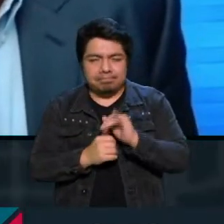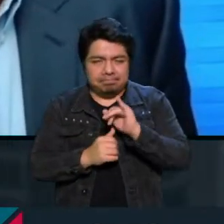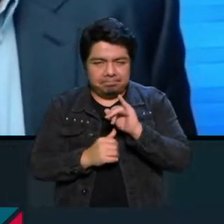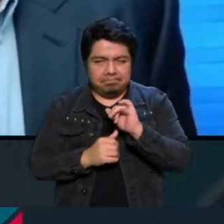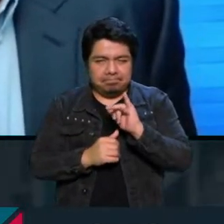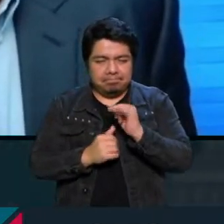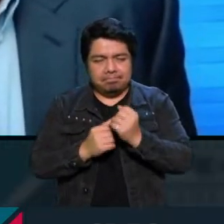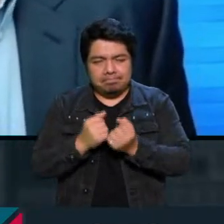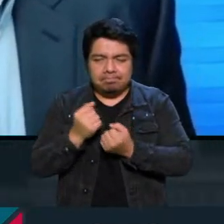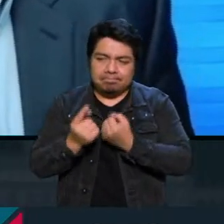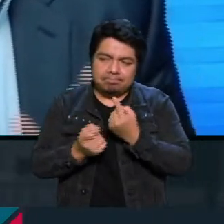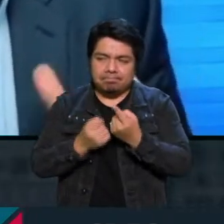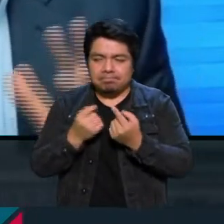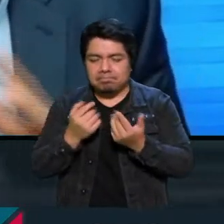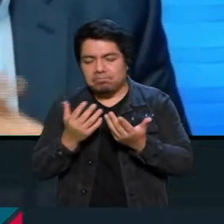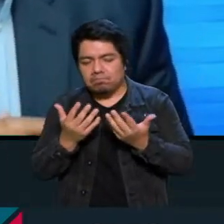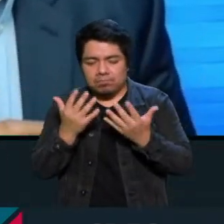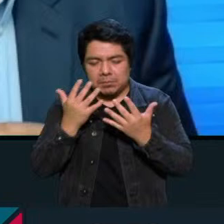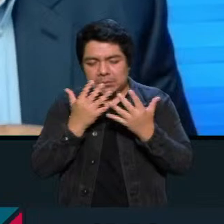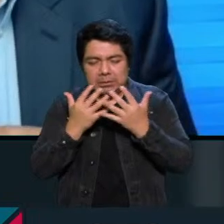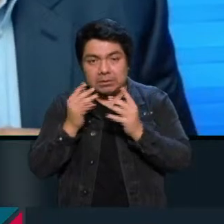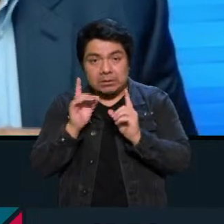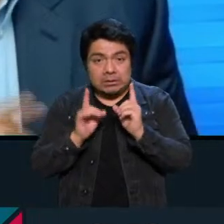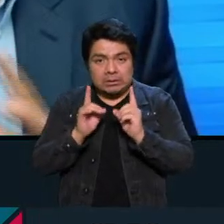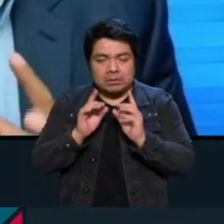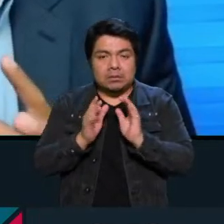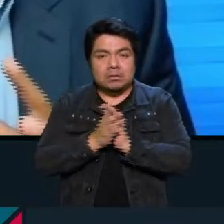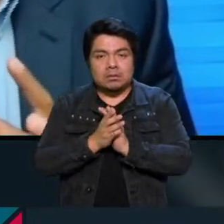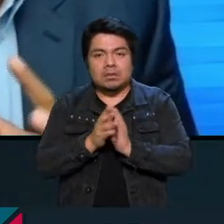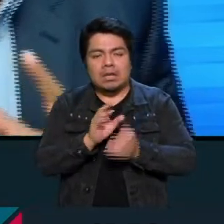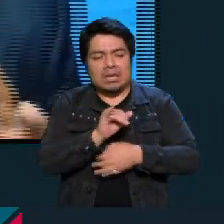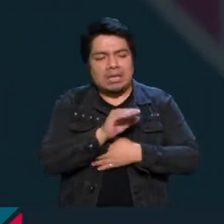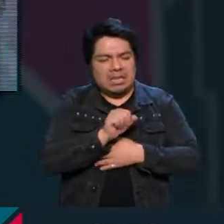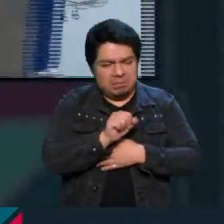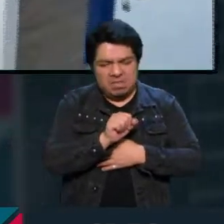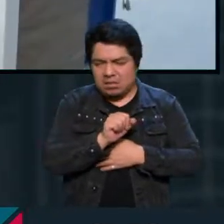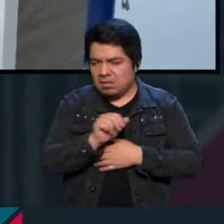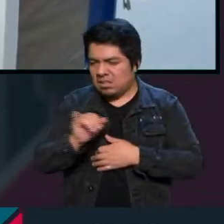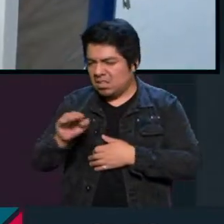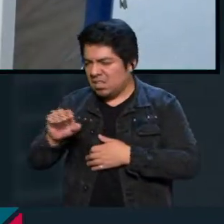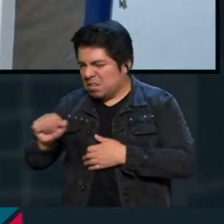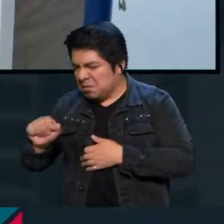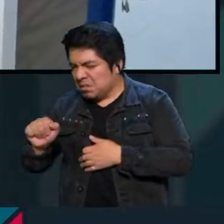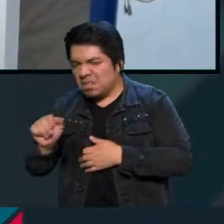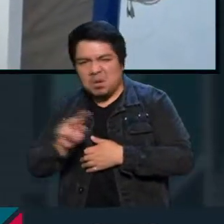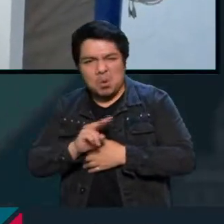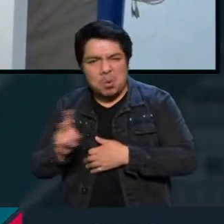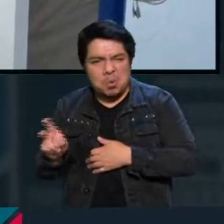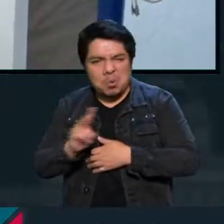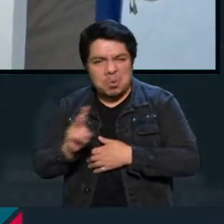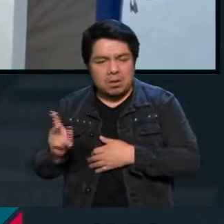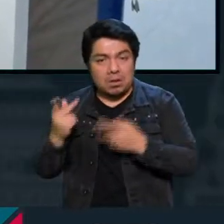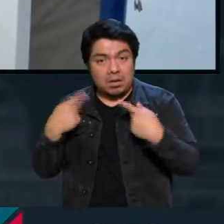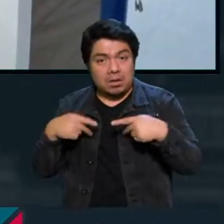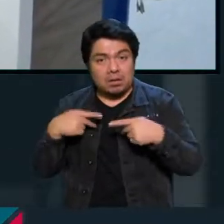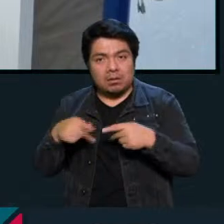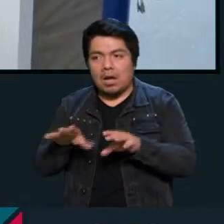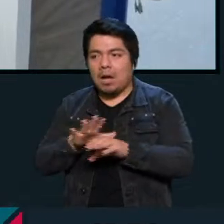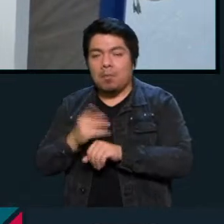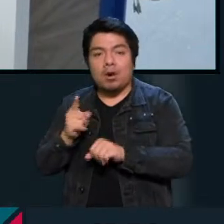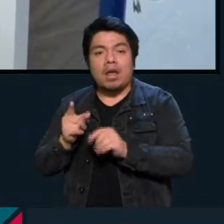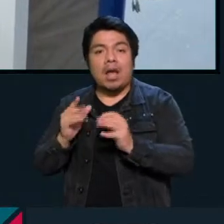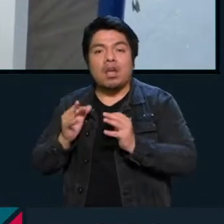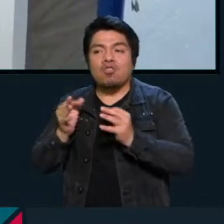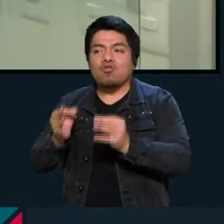genera un poco de ruido y de confusión en el auditorio es que también se llama como el IMSS que conocemos para los trabajadores que cotizan porque tienen un empleo